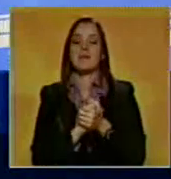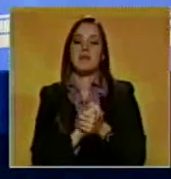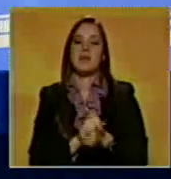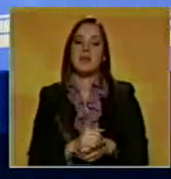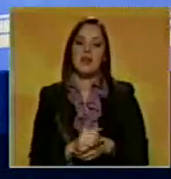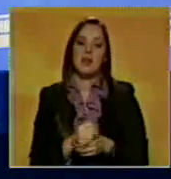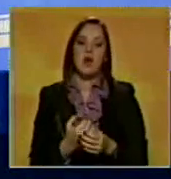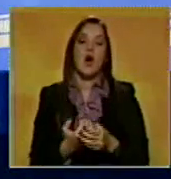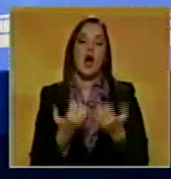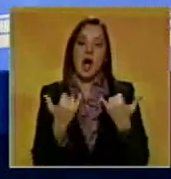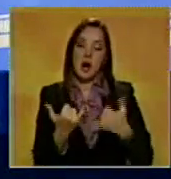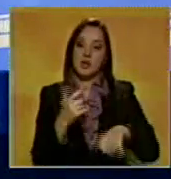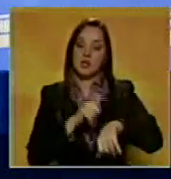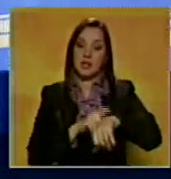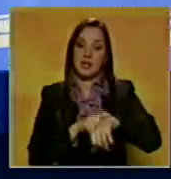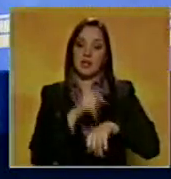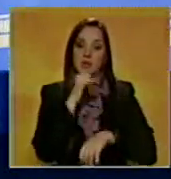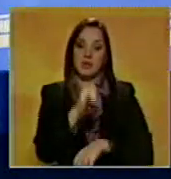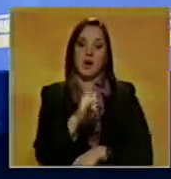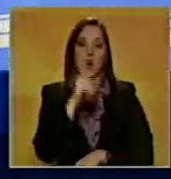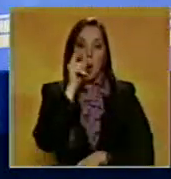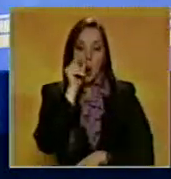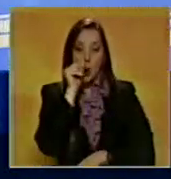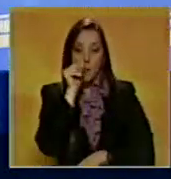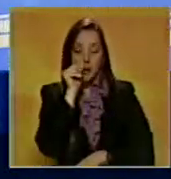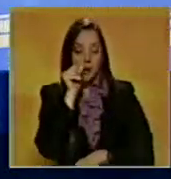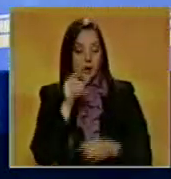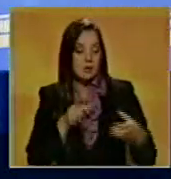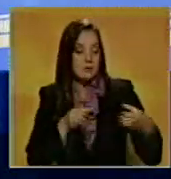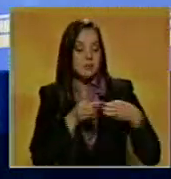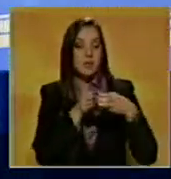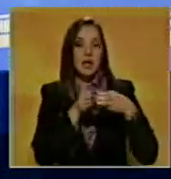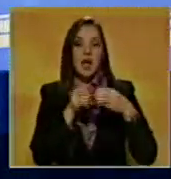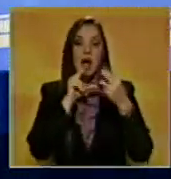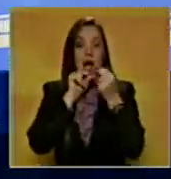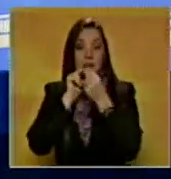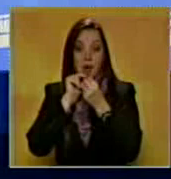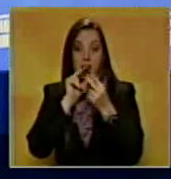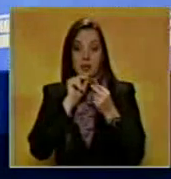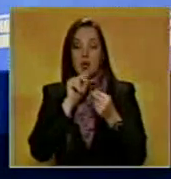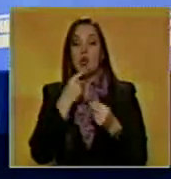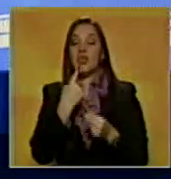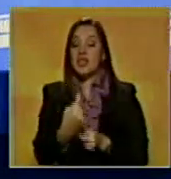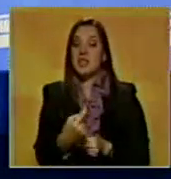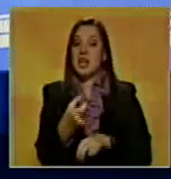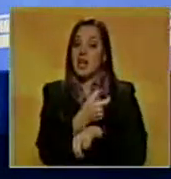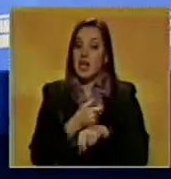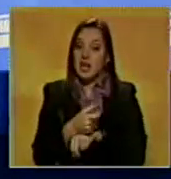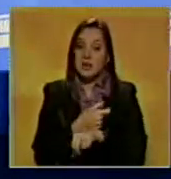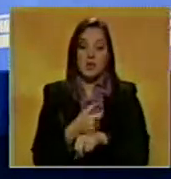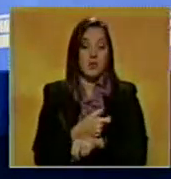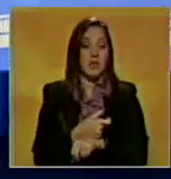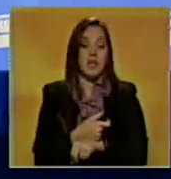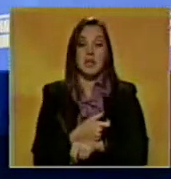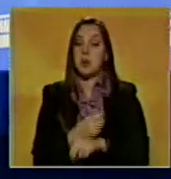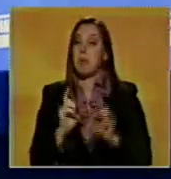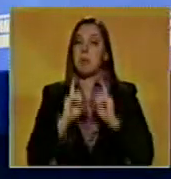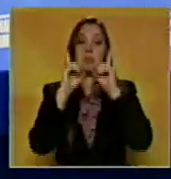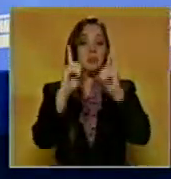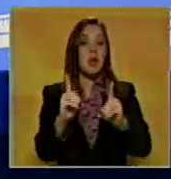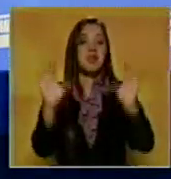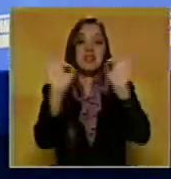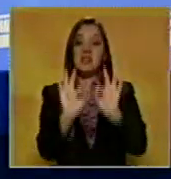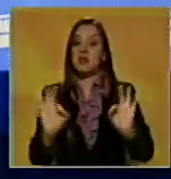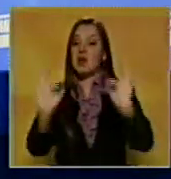en el estudio. A esta hora les informo que Alfredo Ramos, en rueda de prensa, dijo que hasta ahora el gobierno continúa sin tomar medidas económicas y